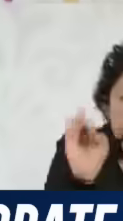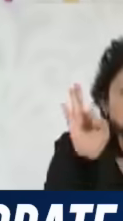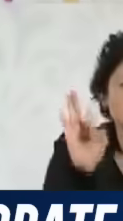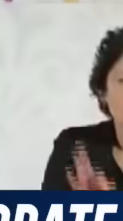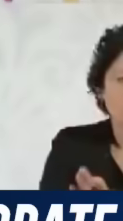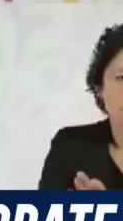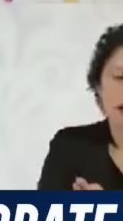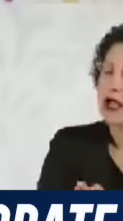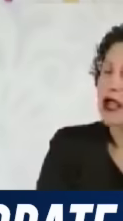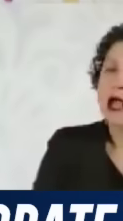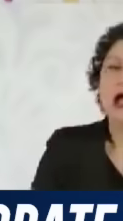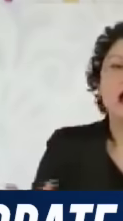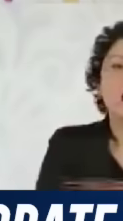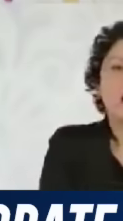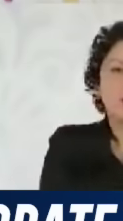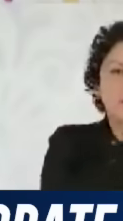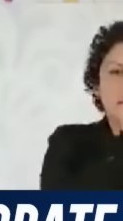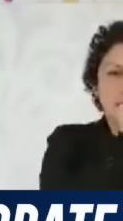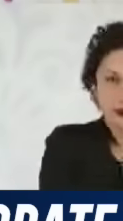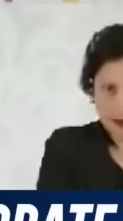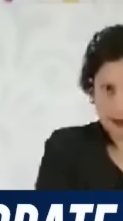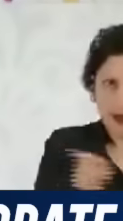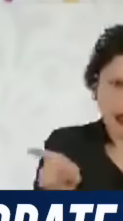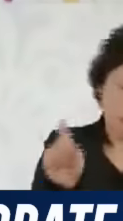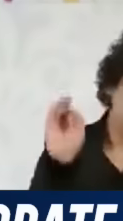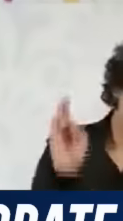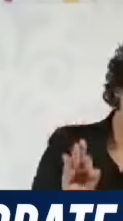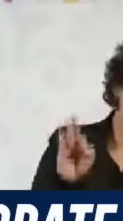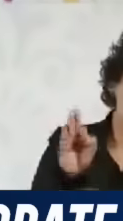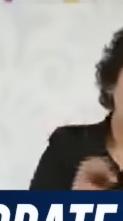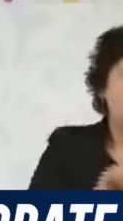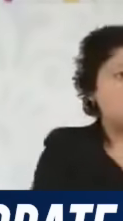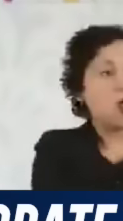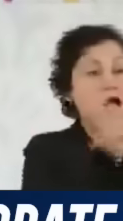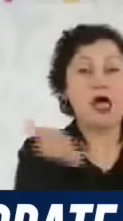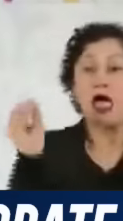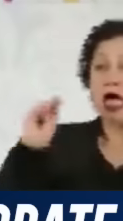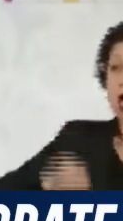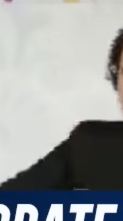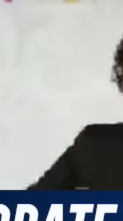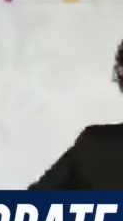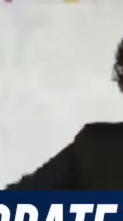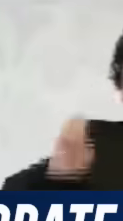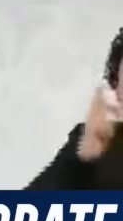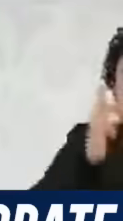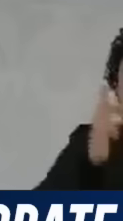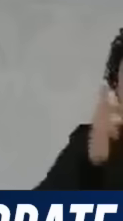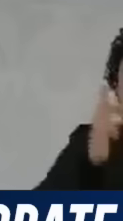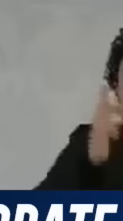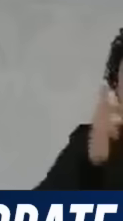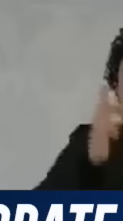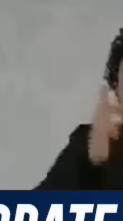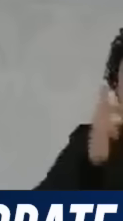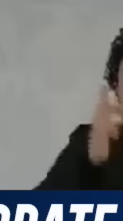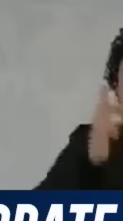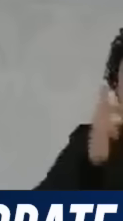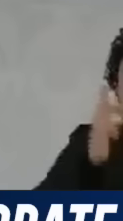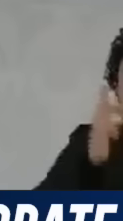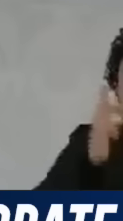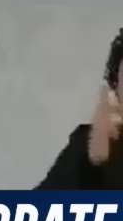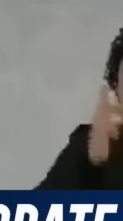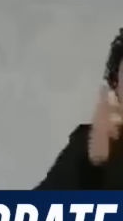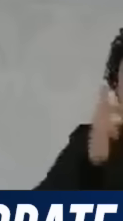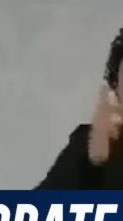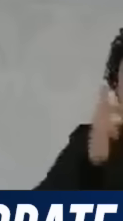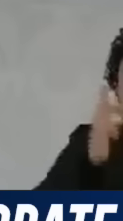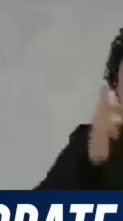protegidas a otros usos y menos de desarrollo urbano.